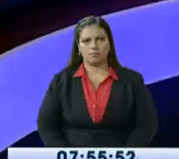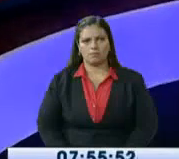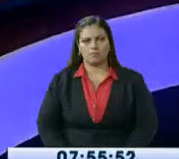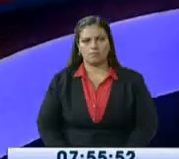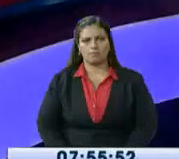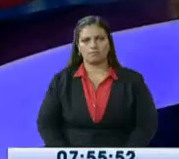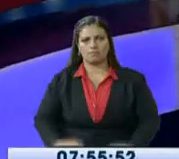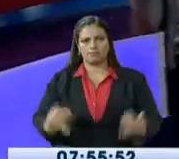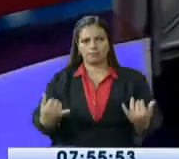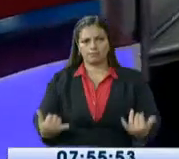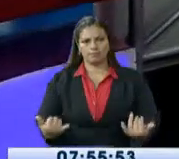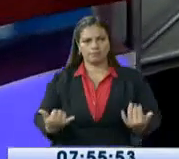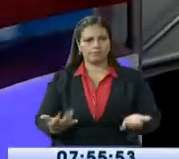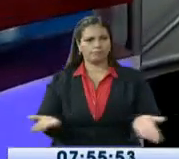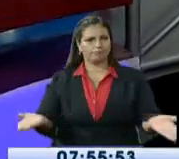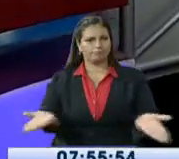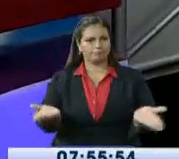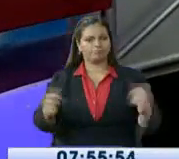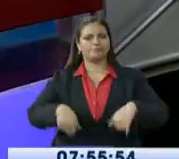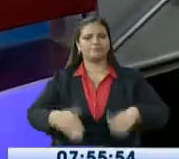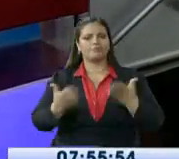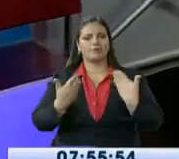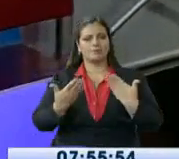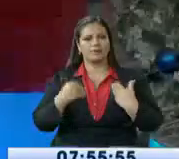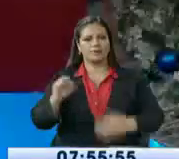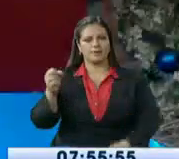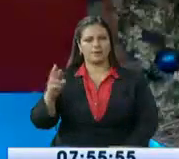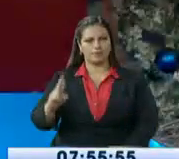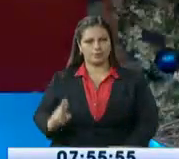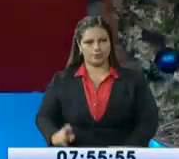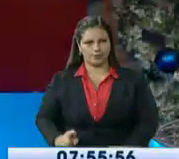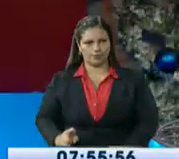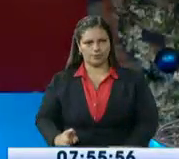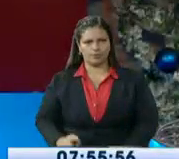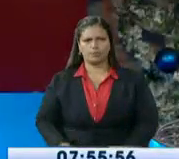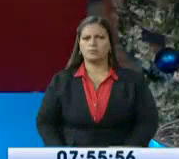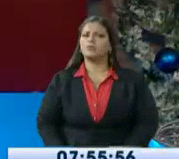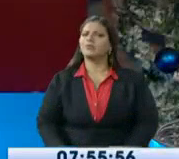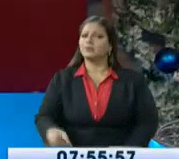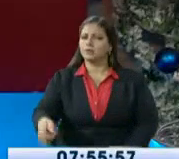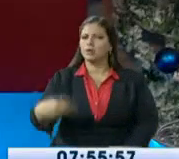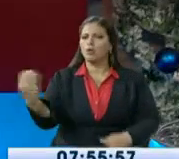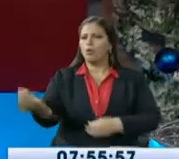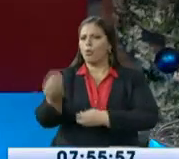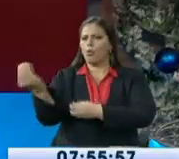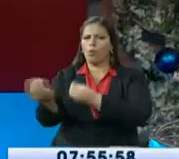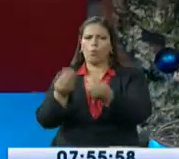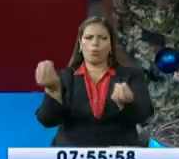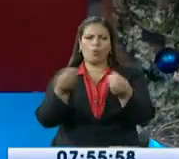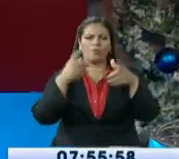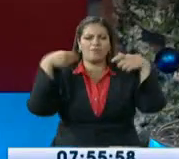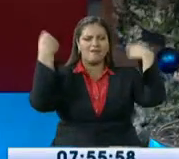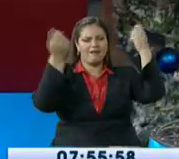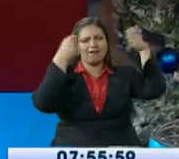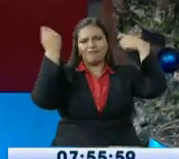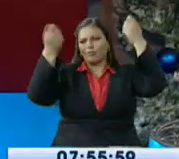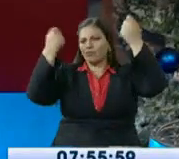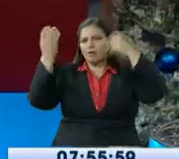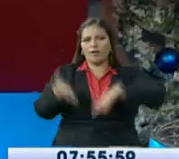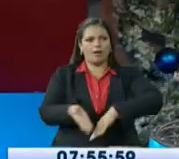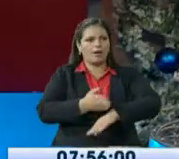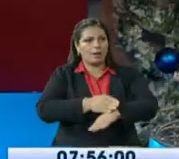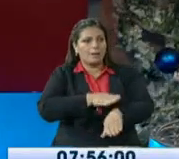Bien, amigos, y ahora nos trasladamos hasta el sur de Guayaquil, donde gran cantidad de adolescentes fueron encontrados en una fiesta